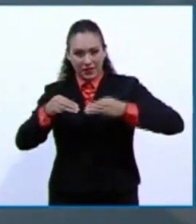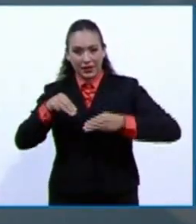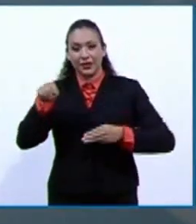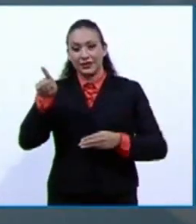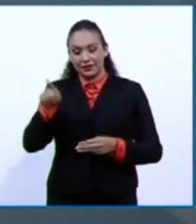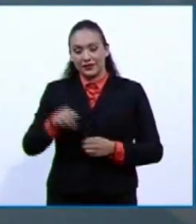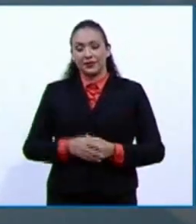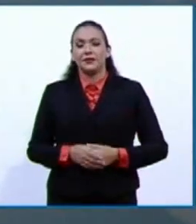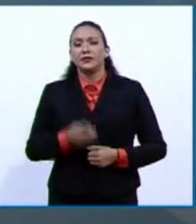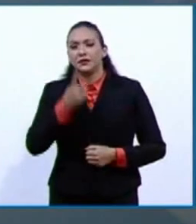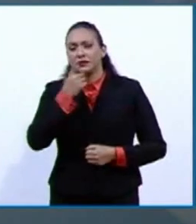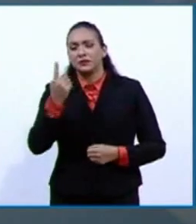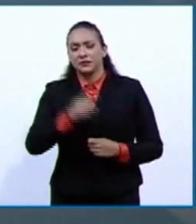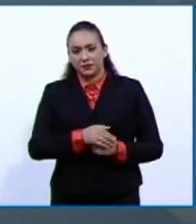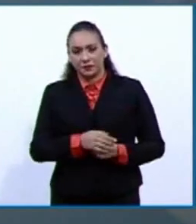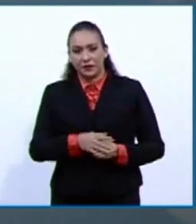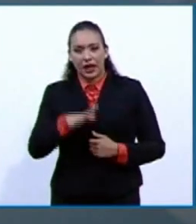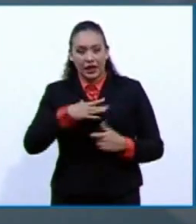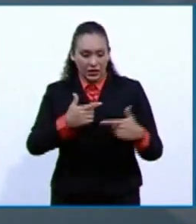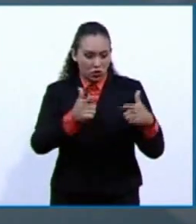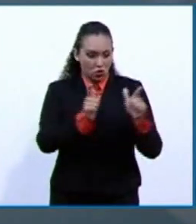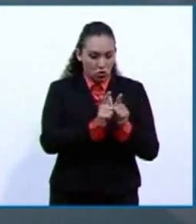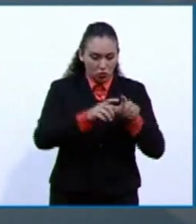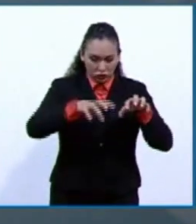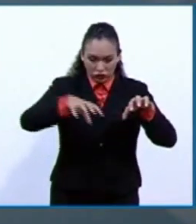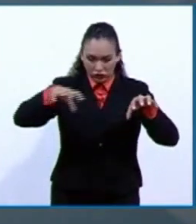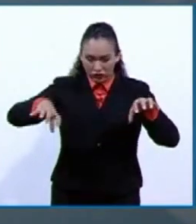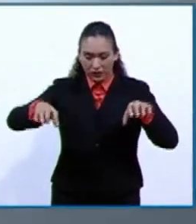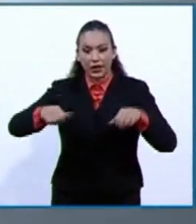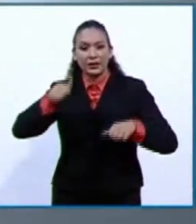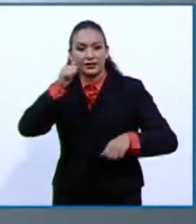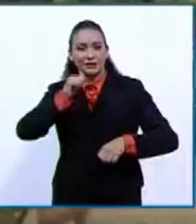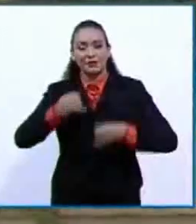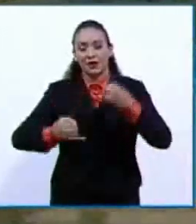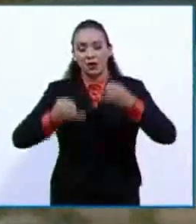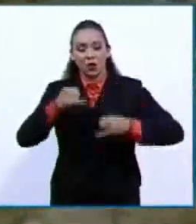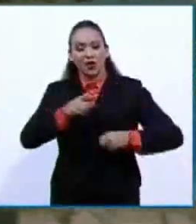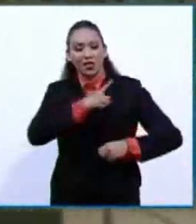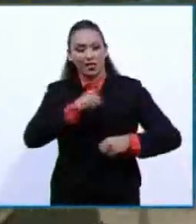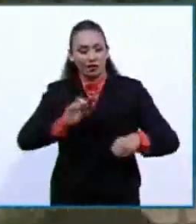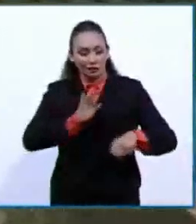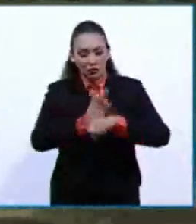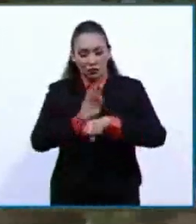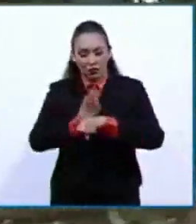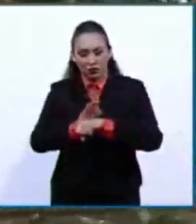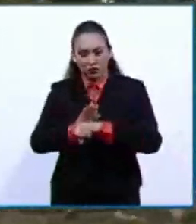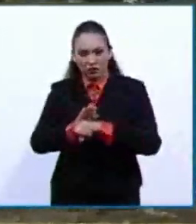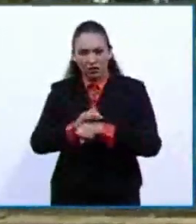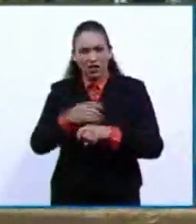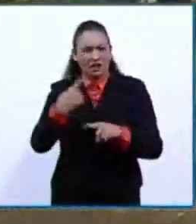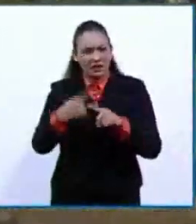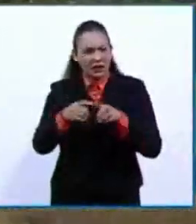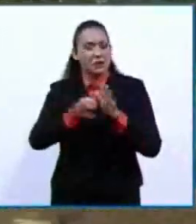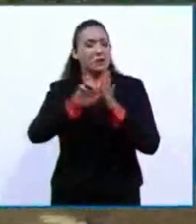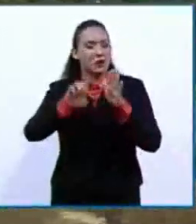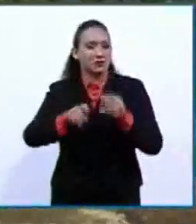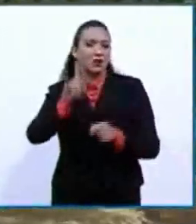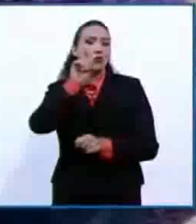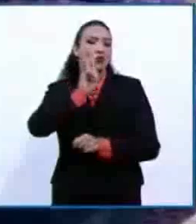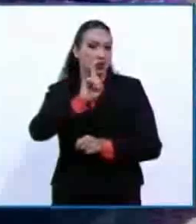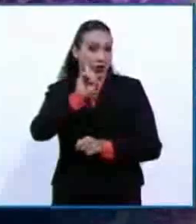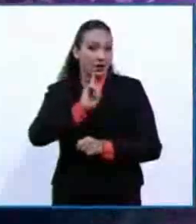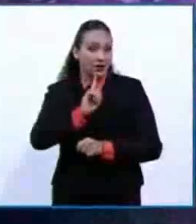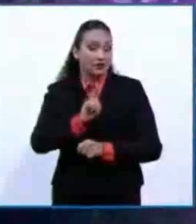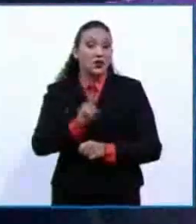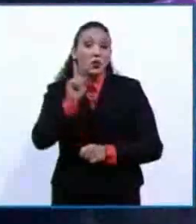Sánchez Cordero. Entre estos grupos se encuentran las mujeres, a quienes poco a poco se les han ido reconociendo sus derechos,